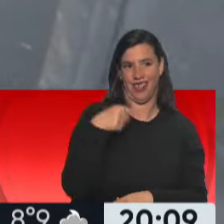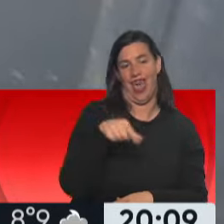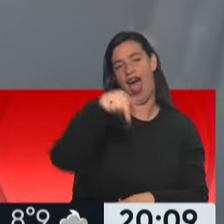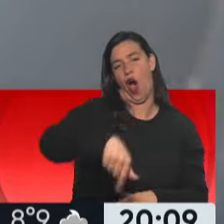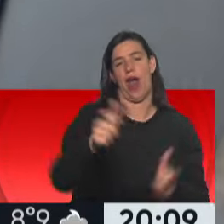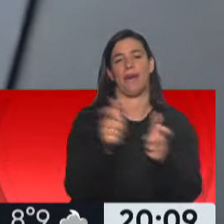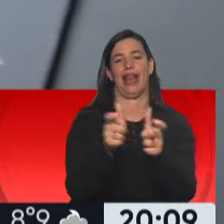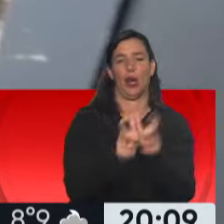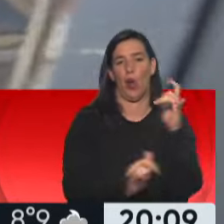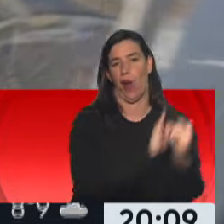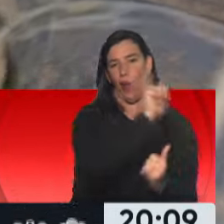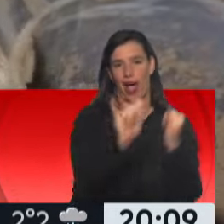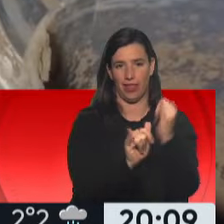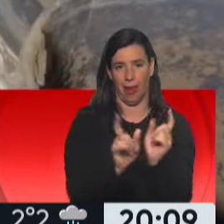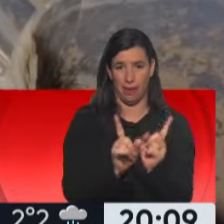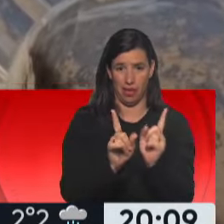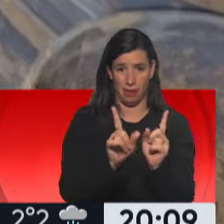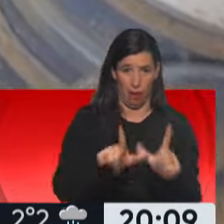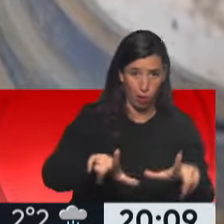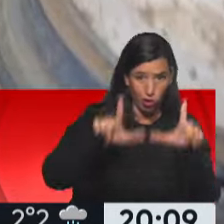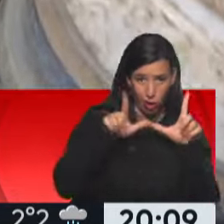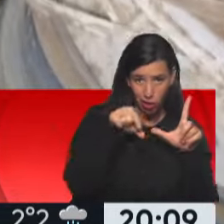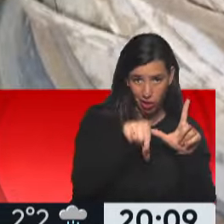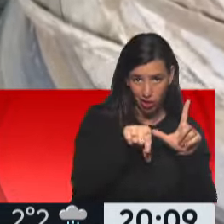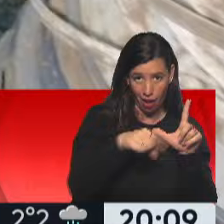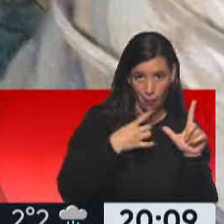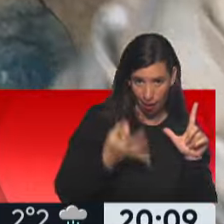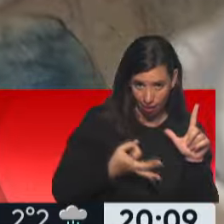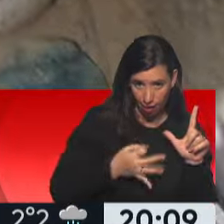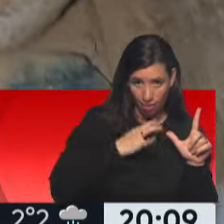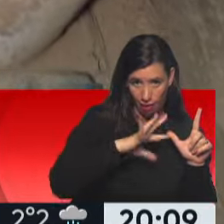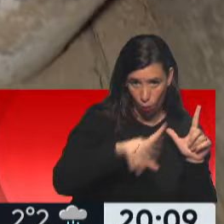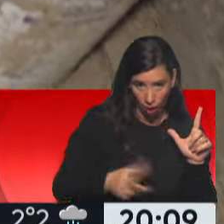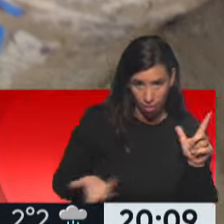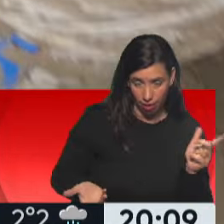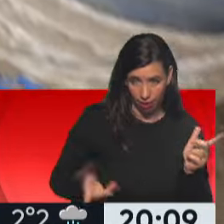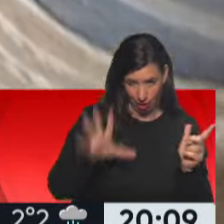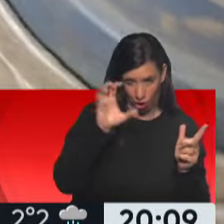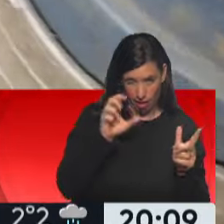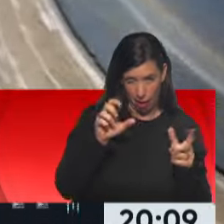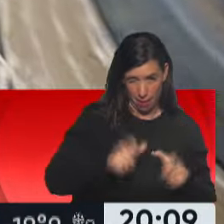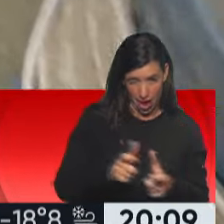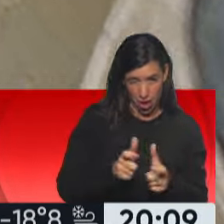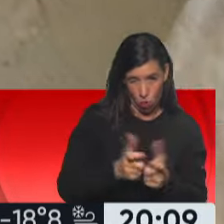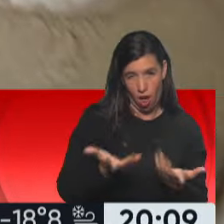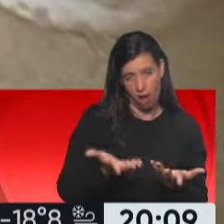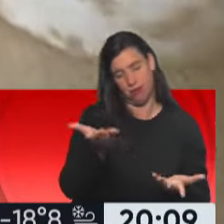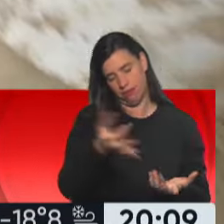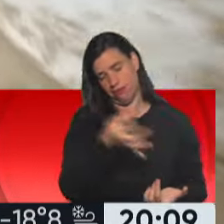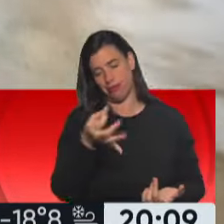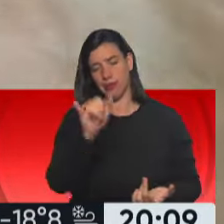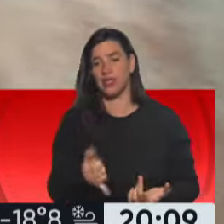cuyos protagonistas de esa película son los verdaderos delincuentes. ¿Te acordás de la película? Absolutamente. La única